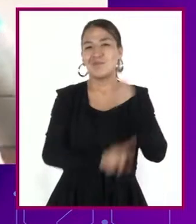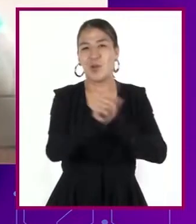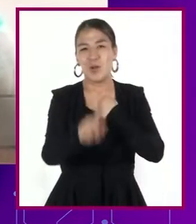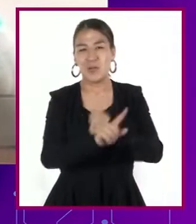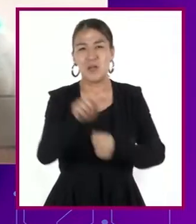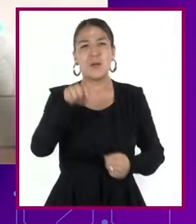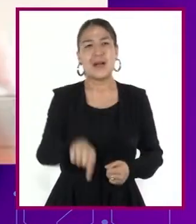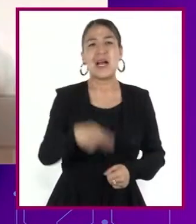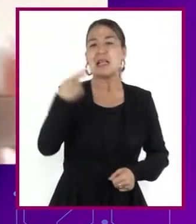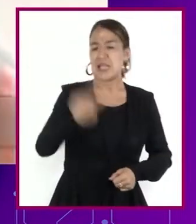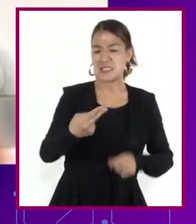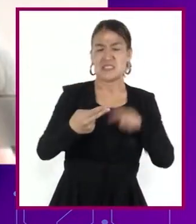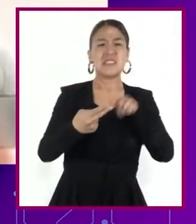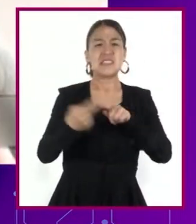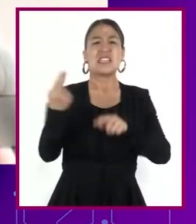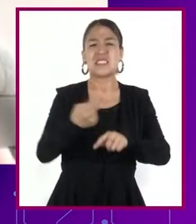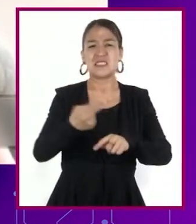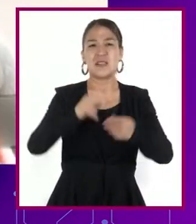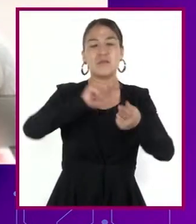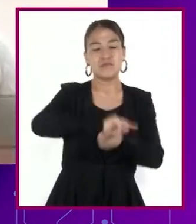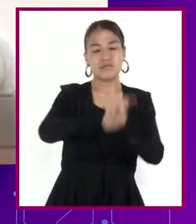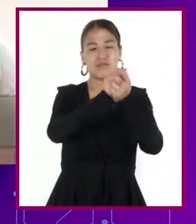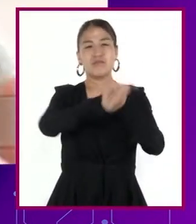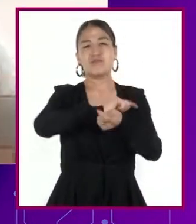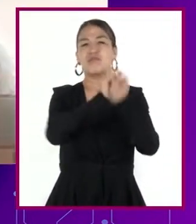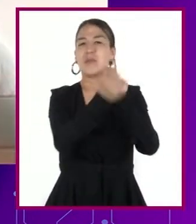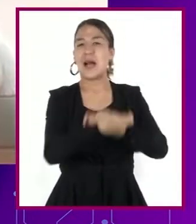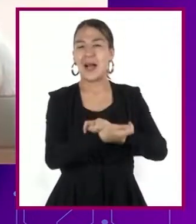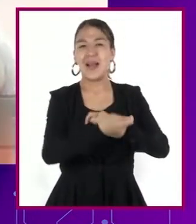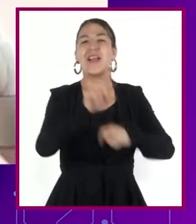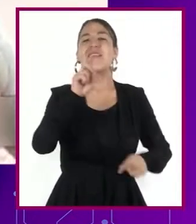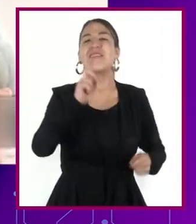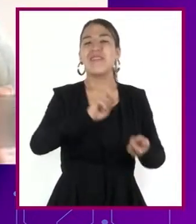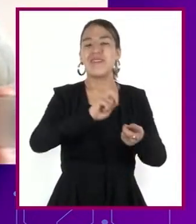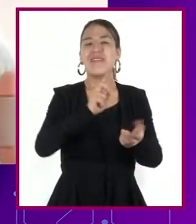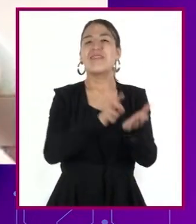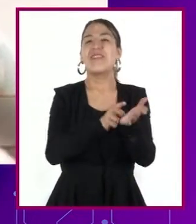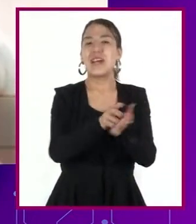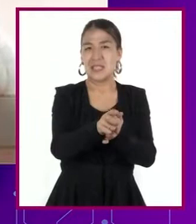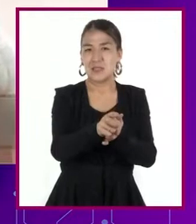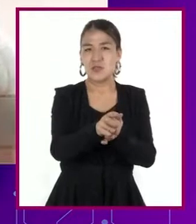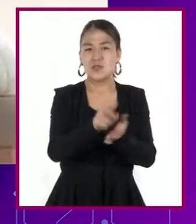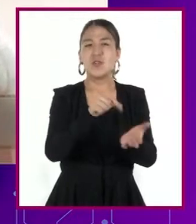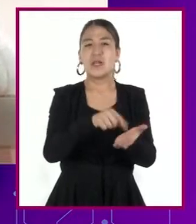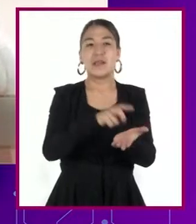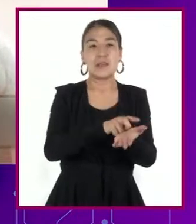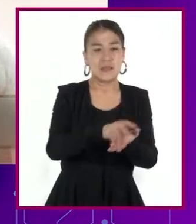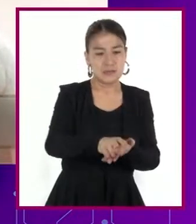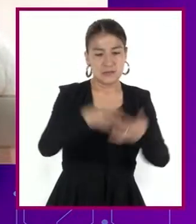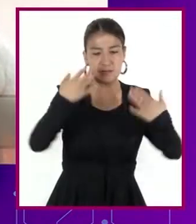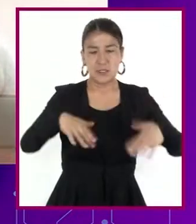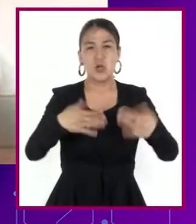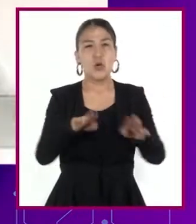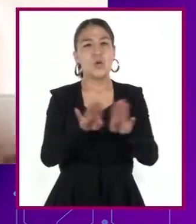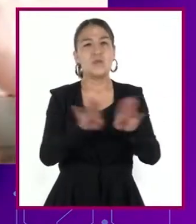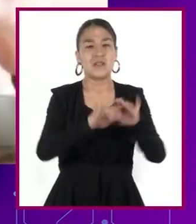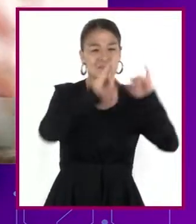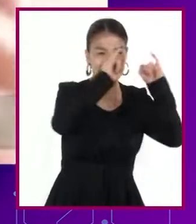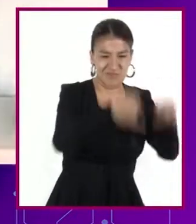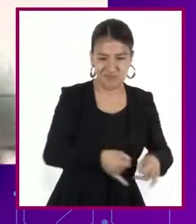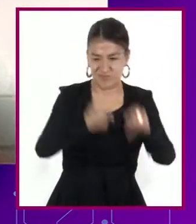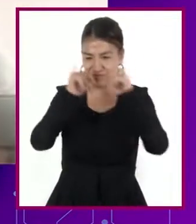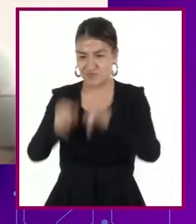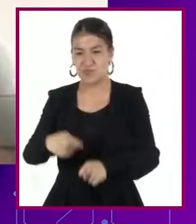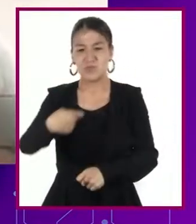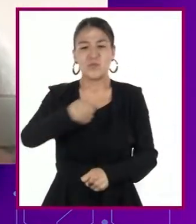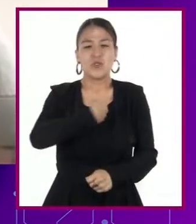a traducir a derechos. Una necesidad es un derecho y los derechos son el piso de la dignidad humana, es decir, son